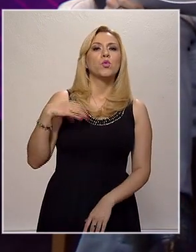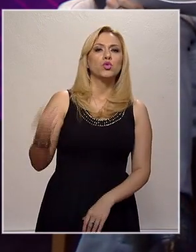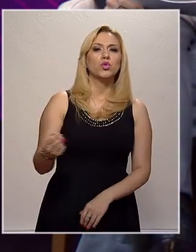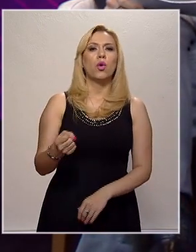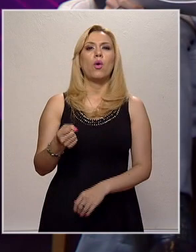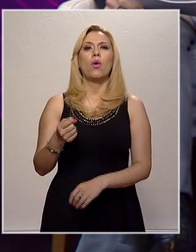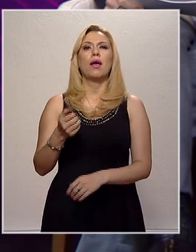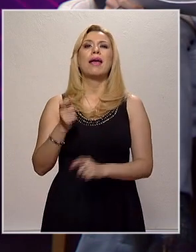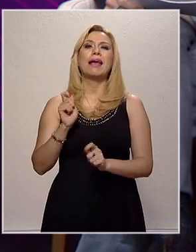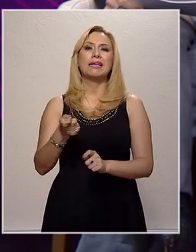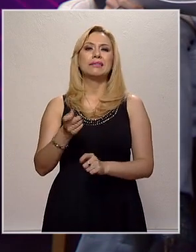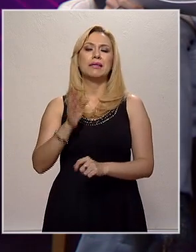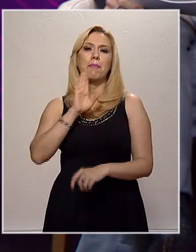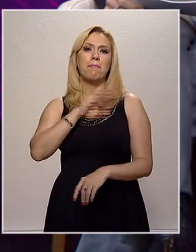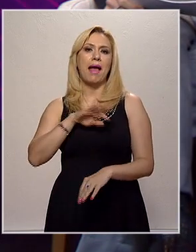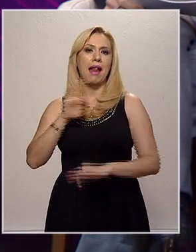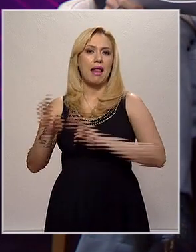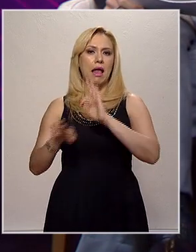maltrato,